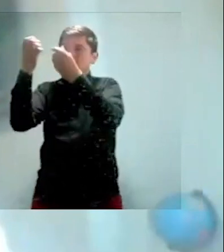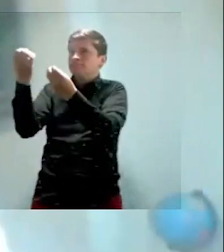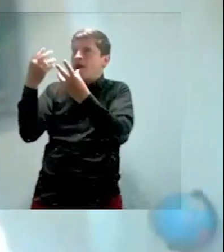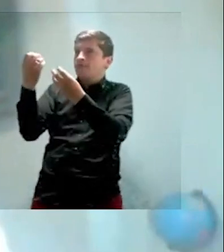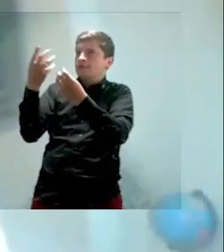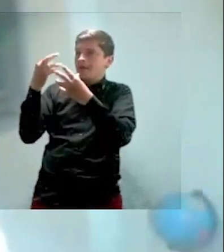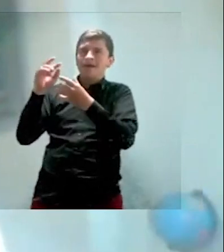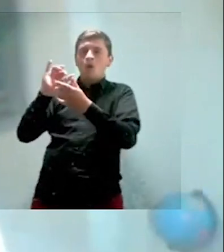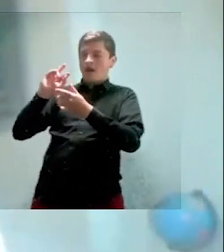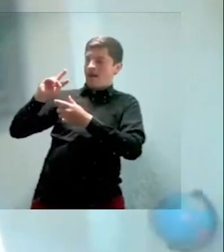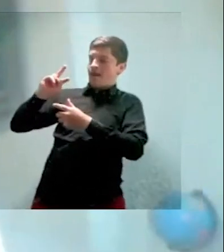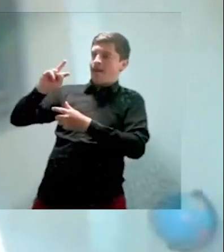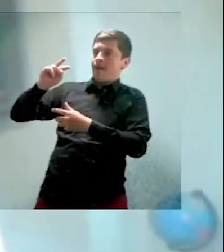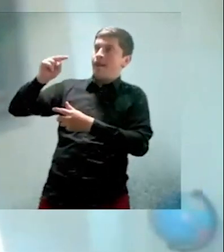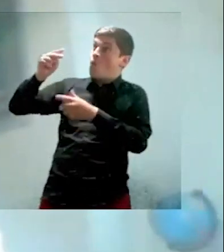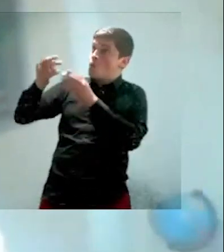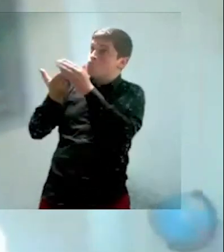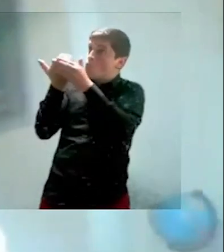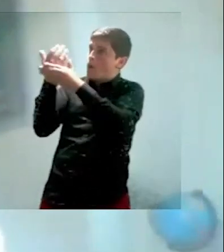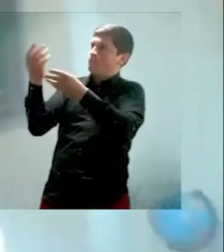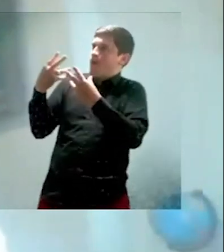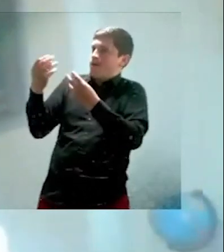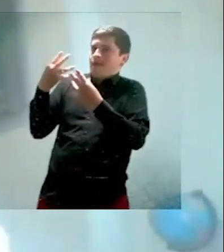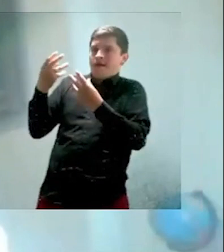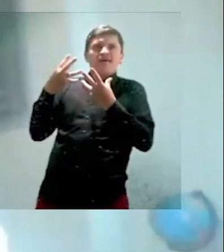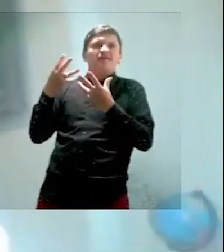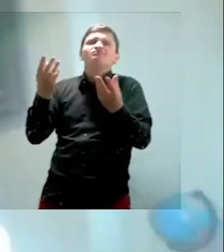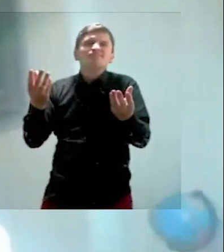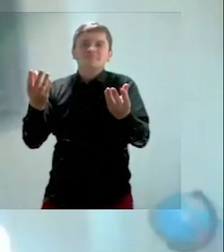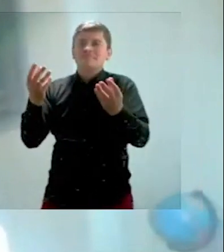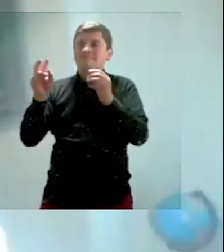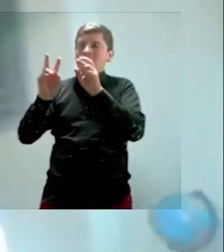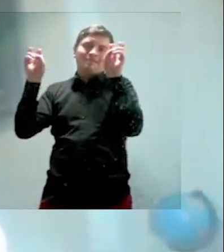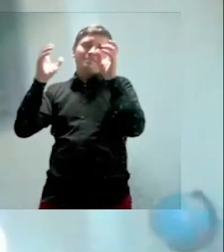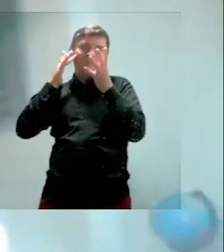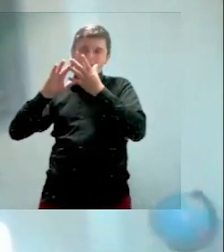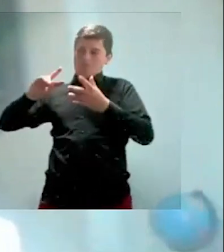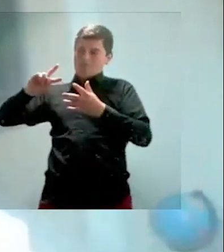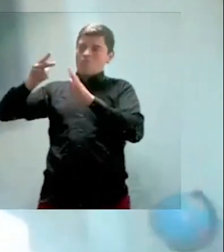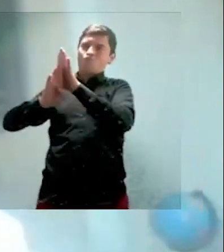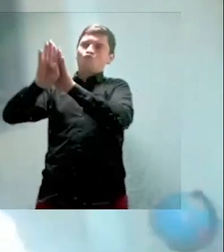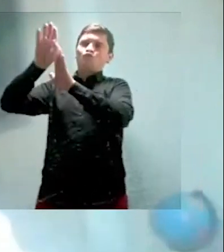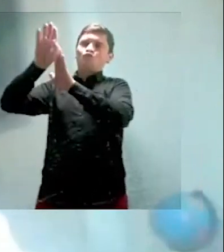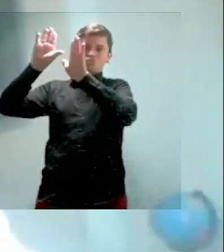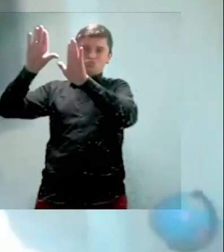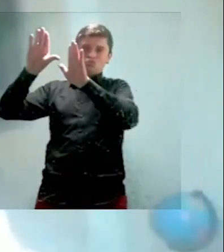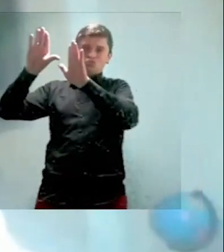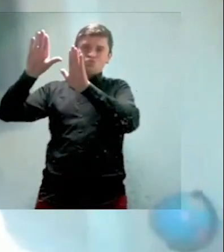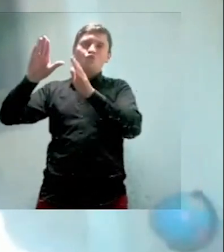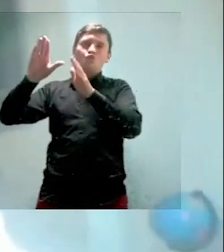tratar a la tutela, esta vez una manera de tratar sus efectos, que también son llamados por la misma